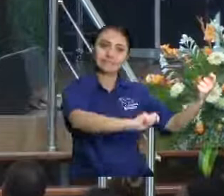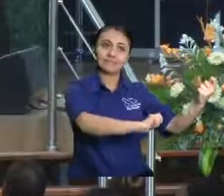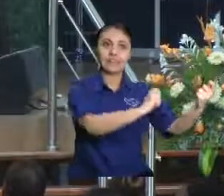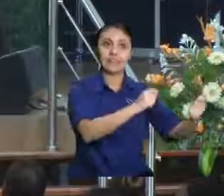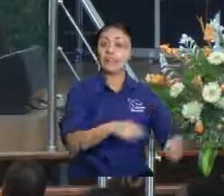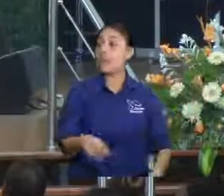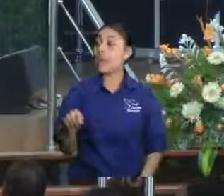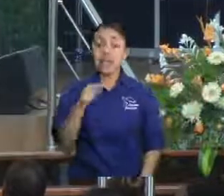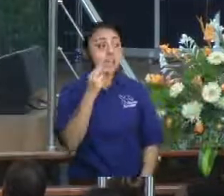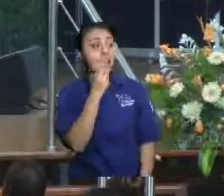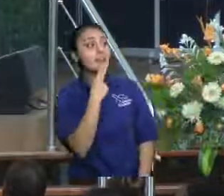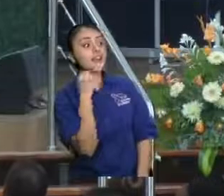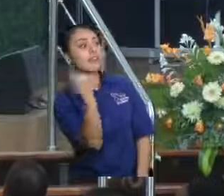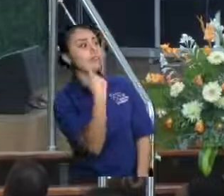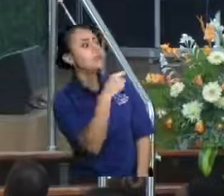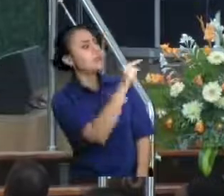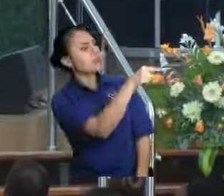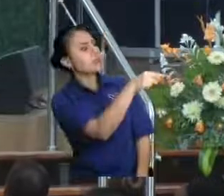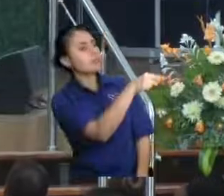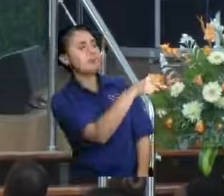Él estaba allá sin nada.